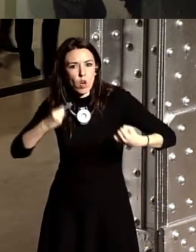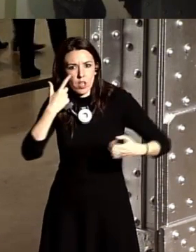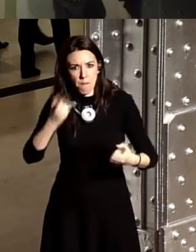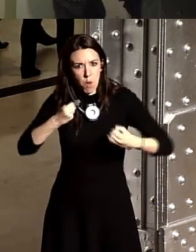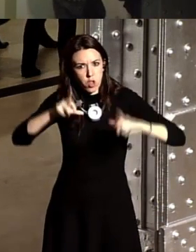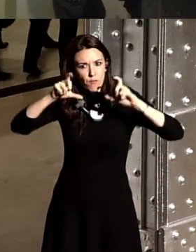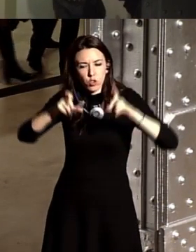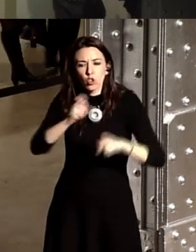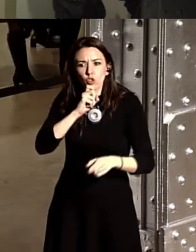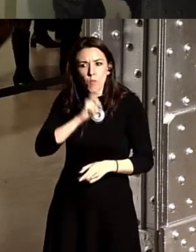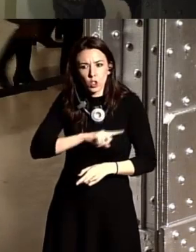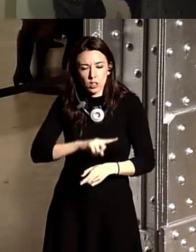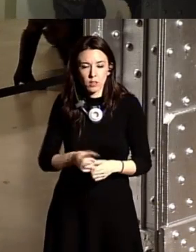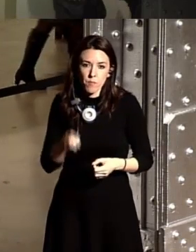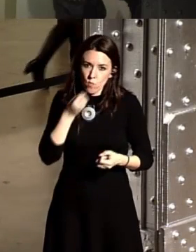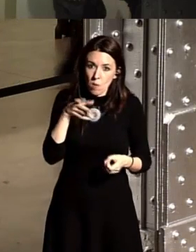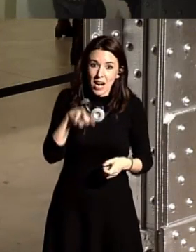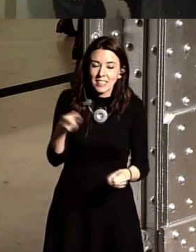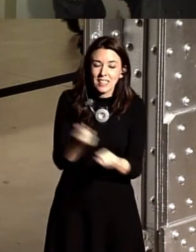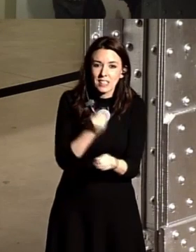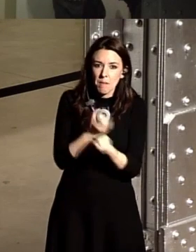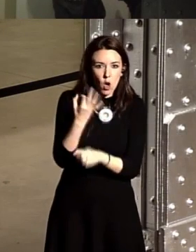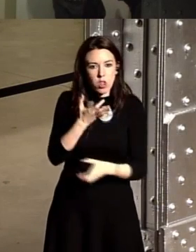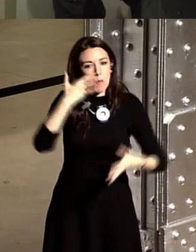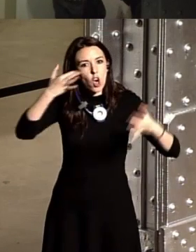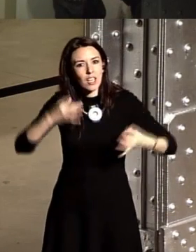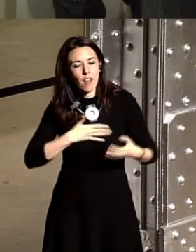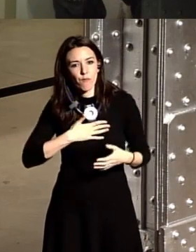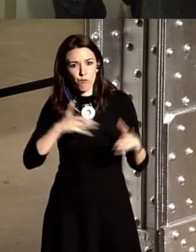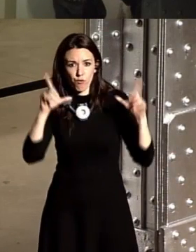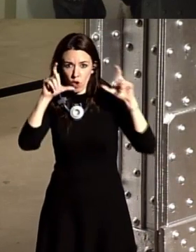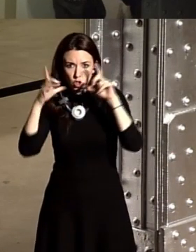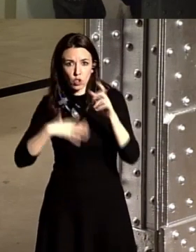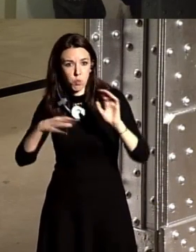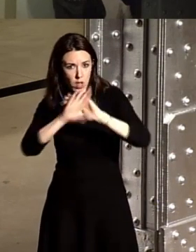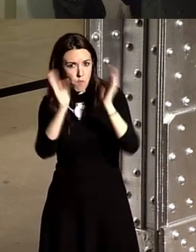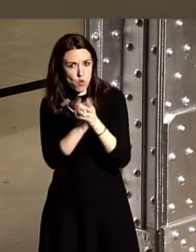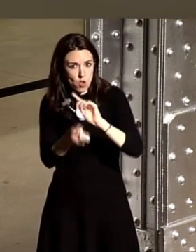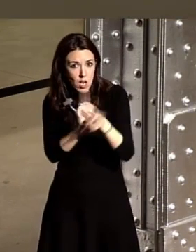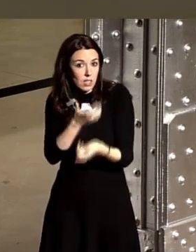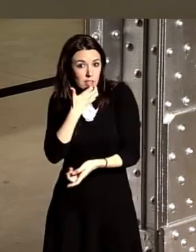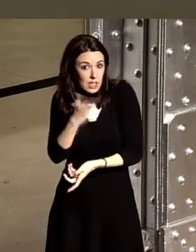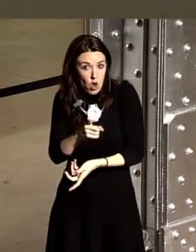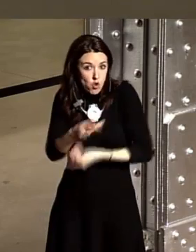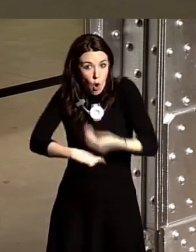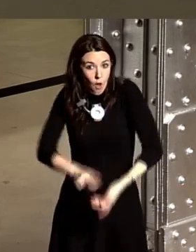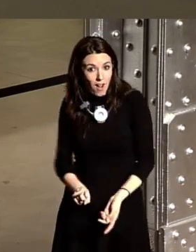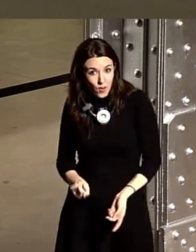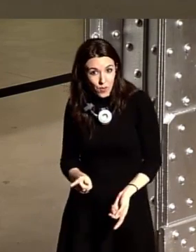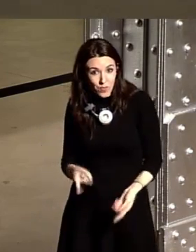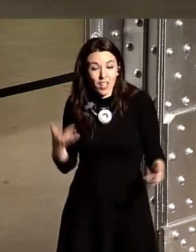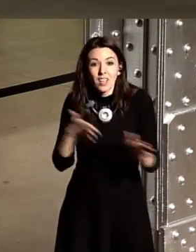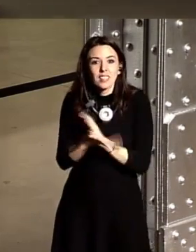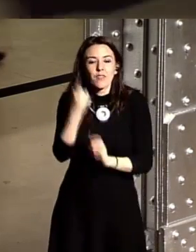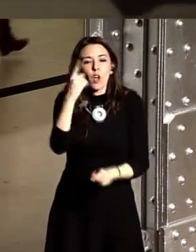fotos? Bueno, para hacer este trabajo tengo que creer que mis fotos pueden cambiar el mundo, si no, no lo haría. Porque no es que